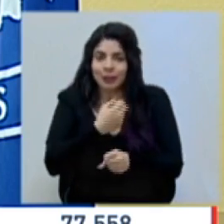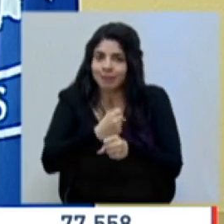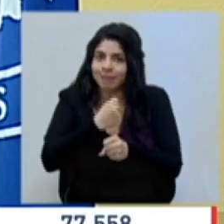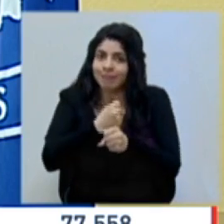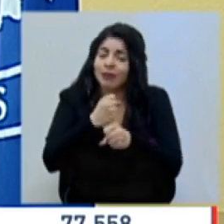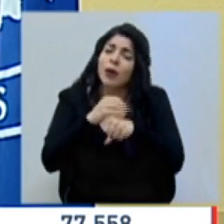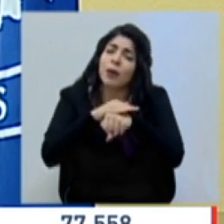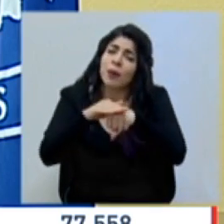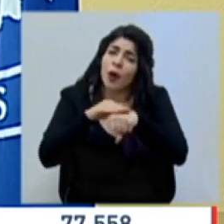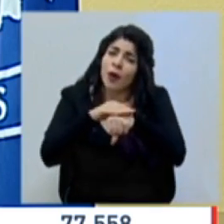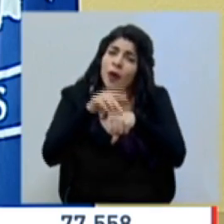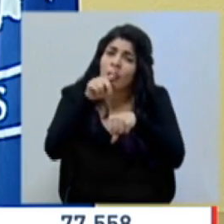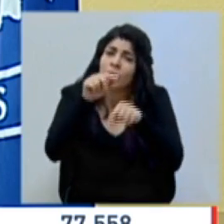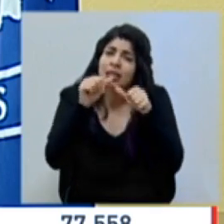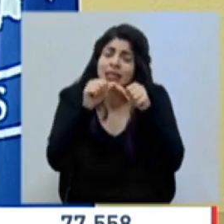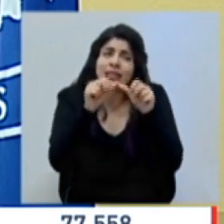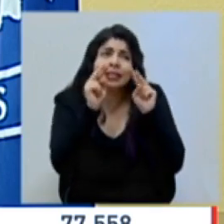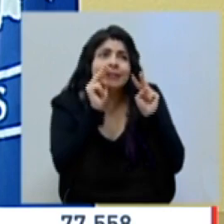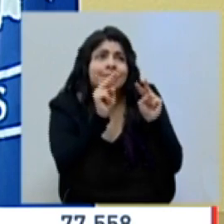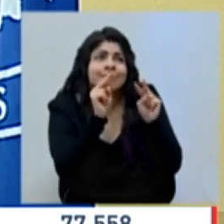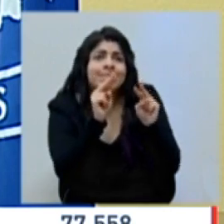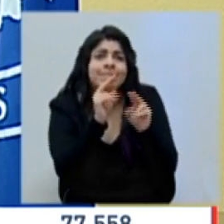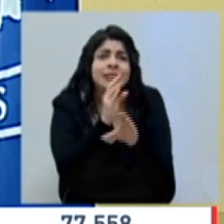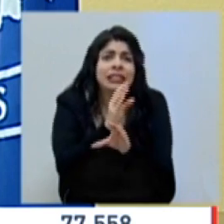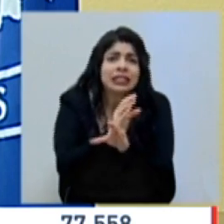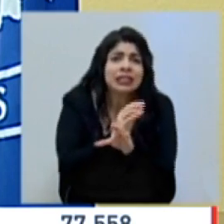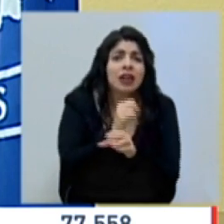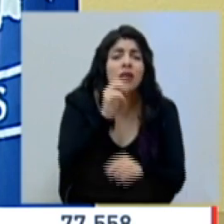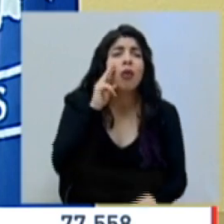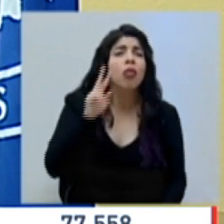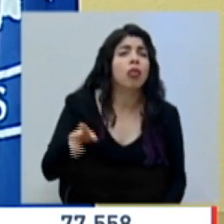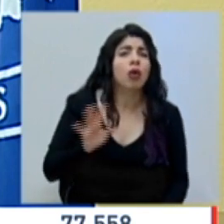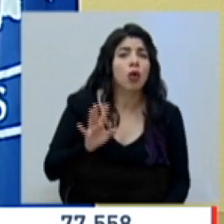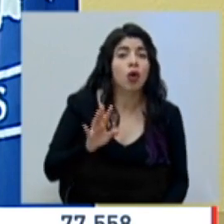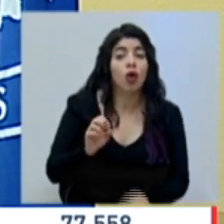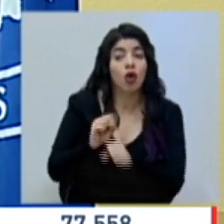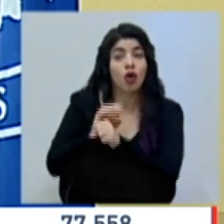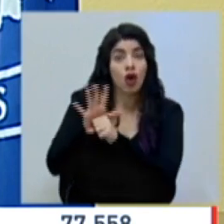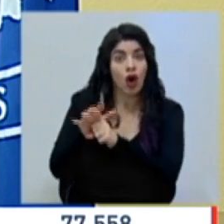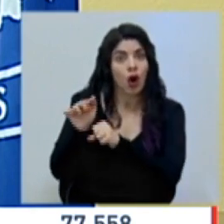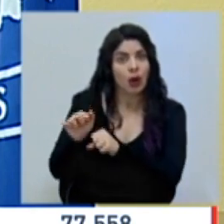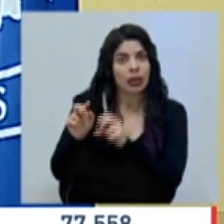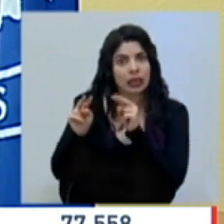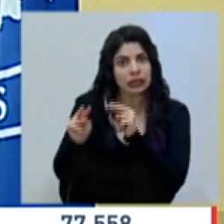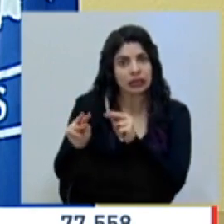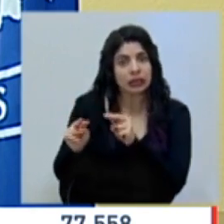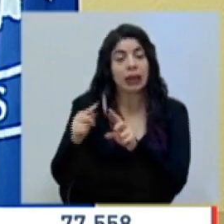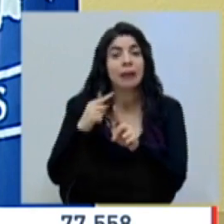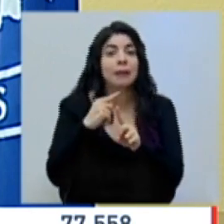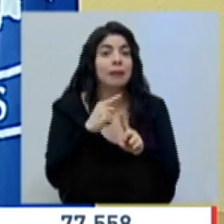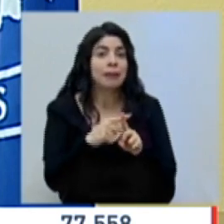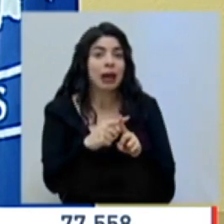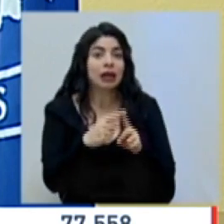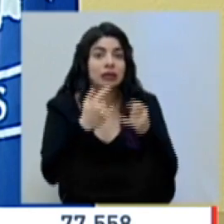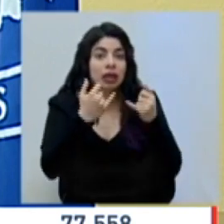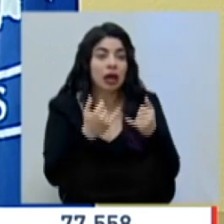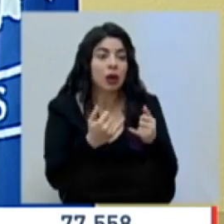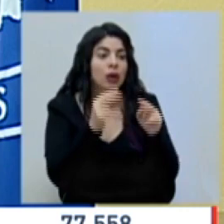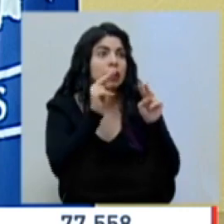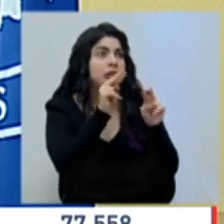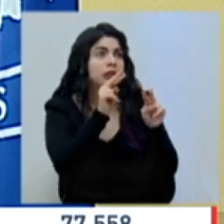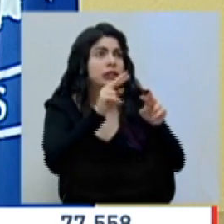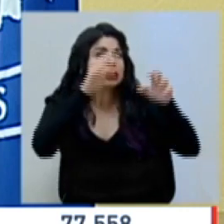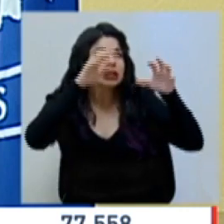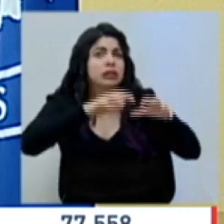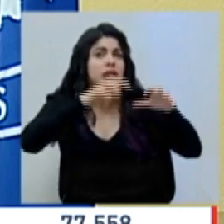por favor mantener la alerta, no bajar la guardia, ni por la condición de COVID, ni por la condición de